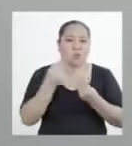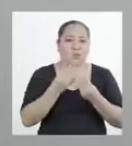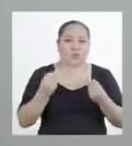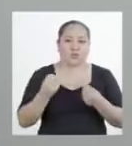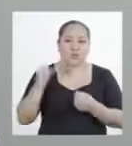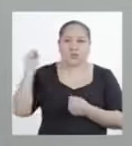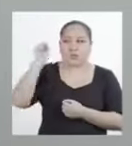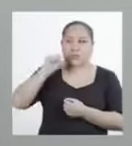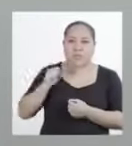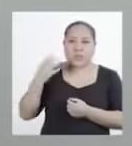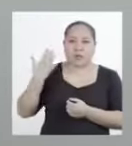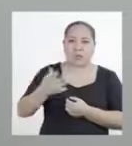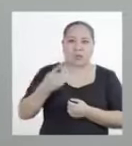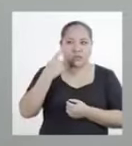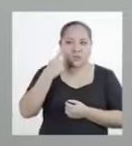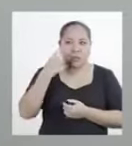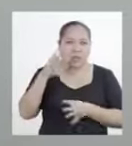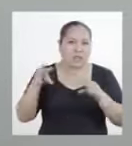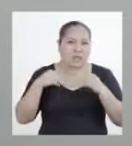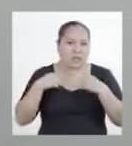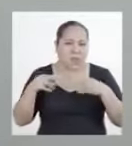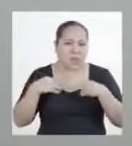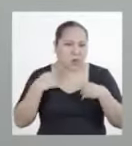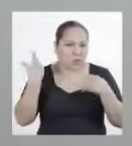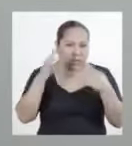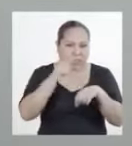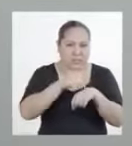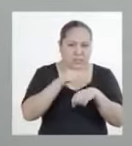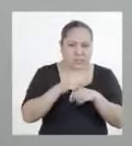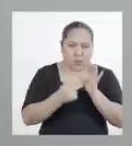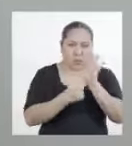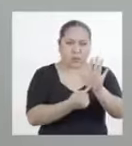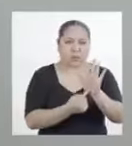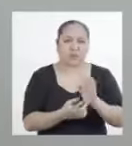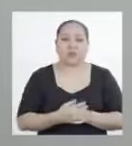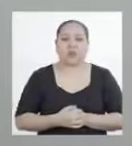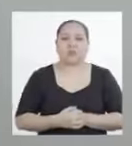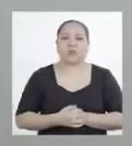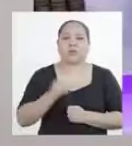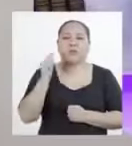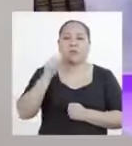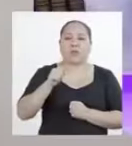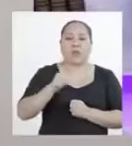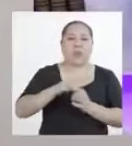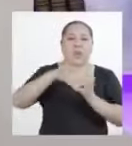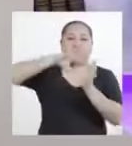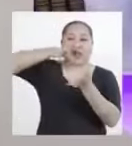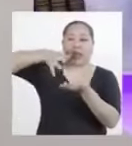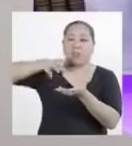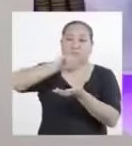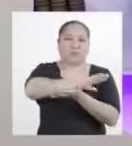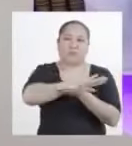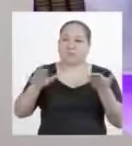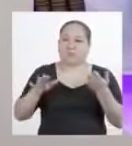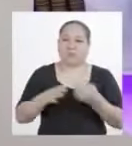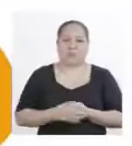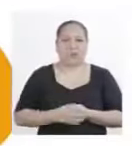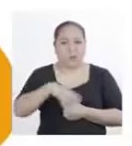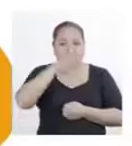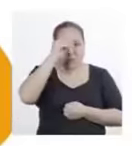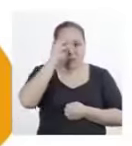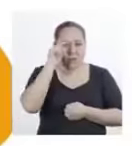revelarlo porque ya son demasiados siglos de creer lo contrario Y ya es hora de echarle a la luz El terrarredondismo debe